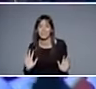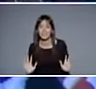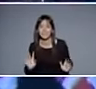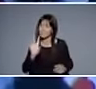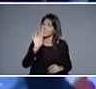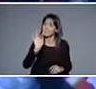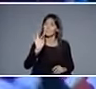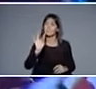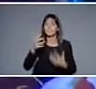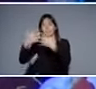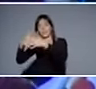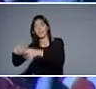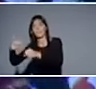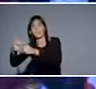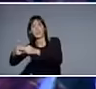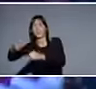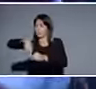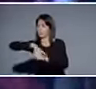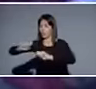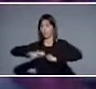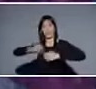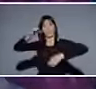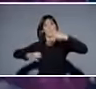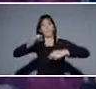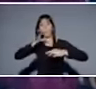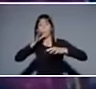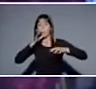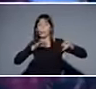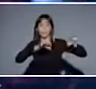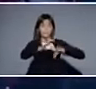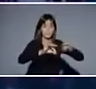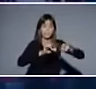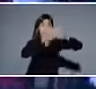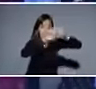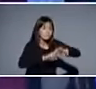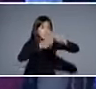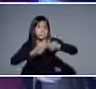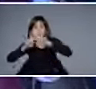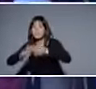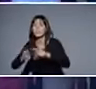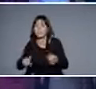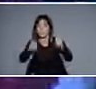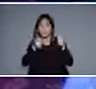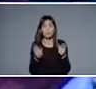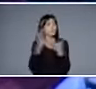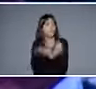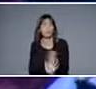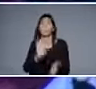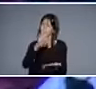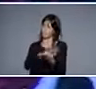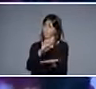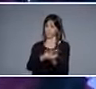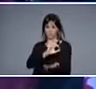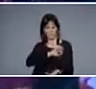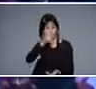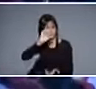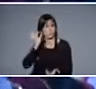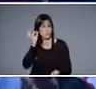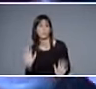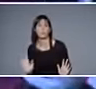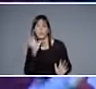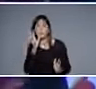Sí, nos queremos, además estamos muy seguros porque hay medidores por todo Santa Cruz que calculan todo, señores, tranquilos. La